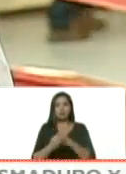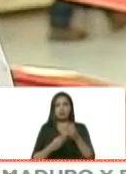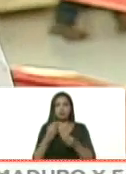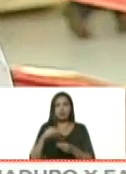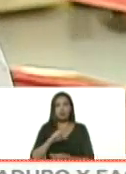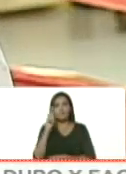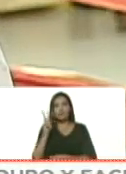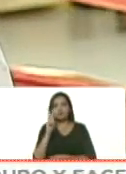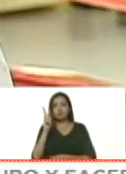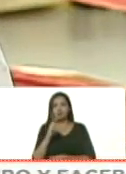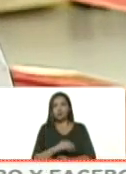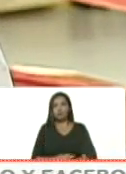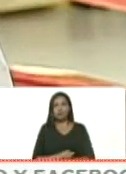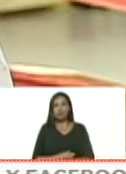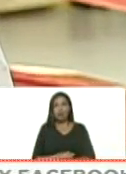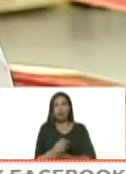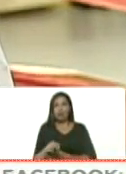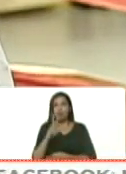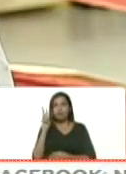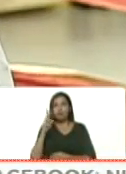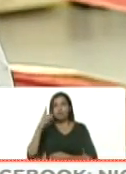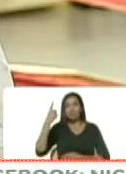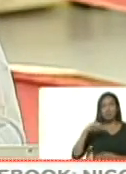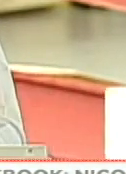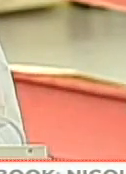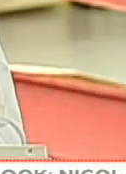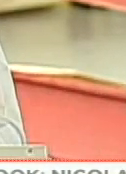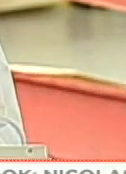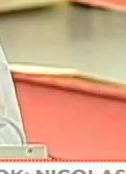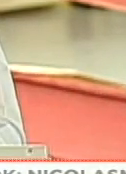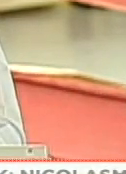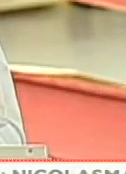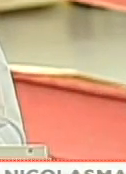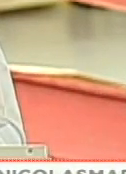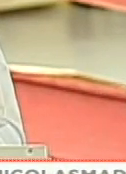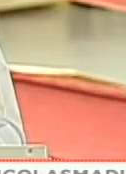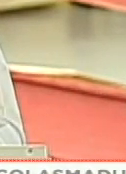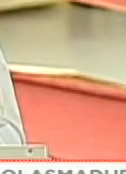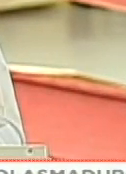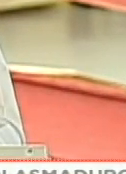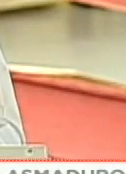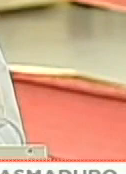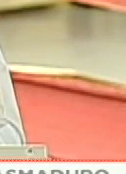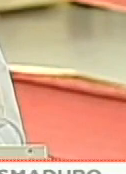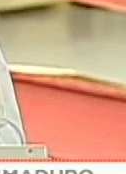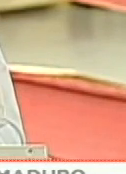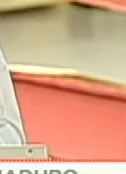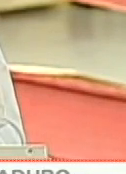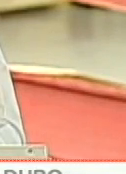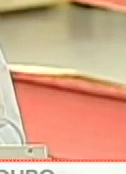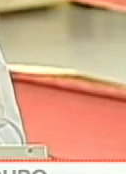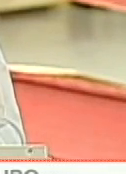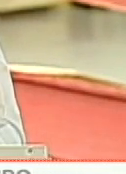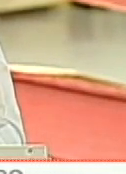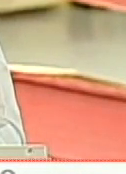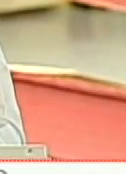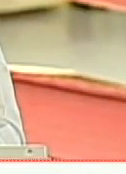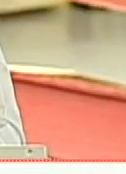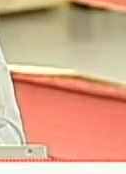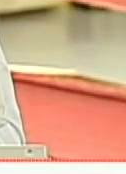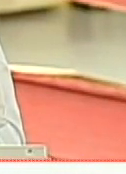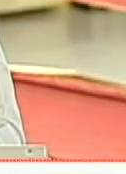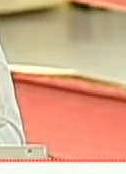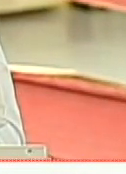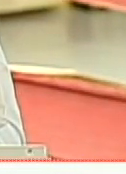y que demostró que en Venezuela tenemos los técnicos, tenemos la capacitación suficiente para lograr el reimpulso